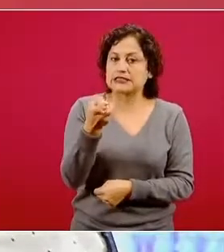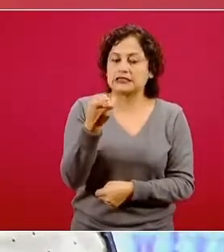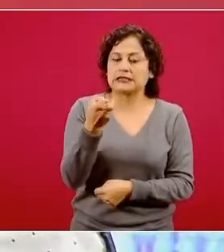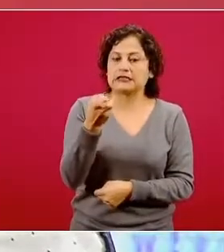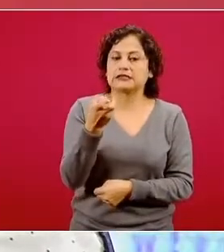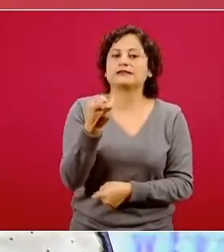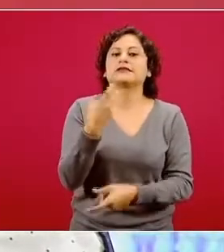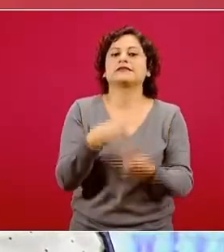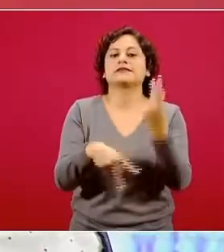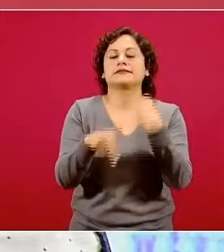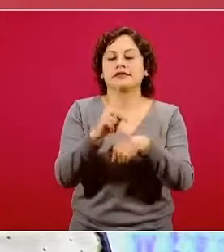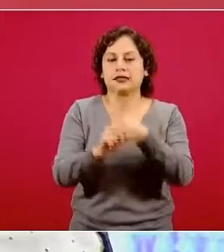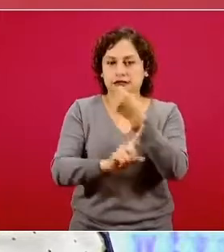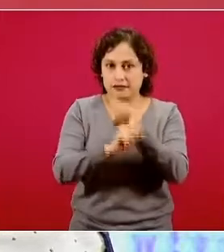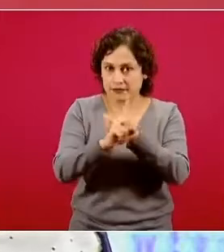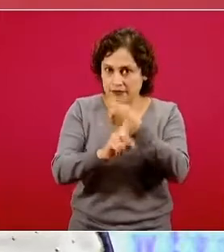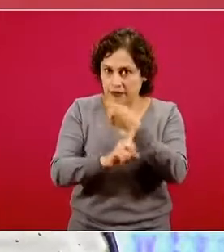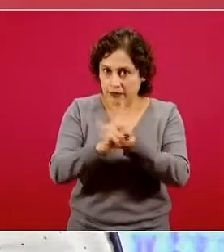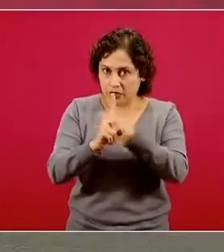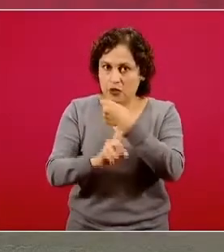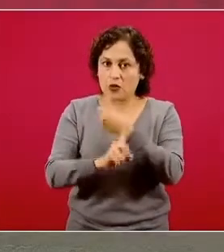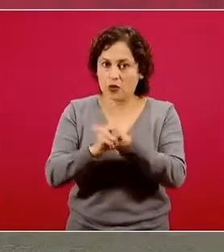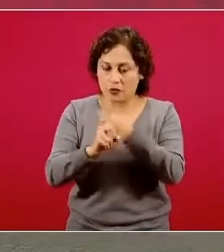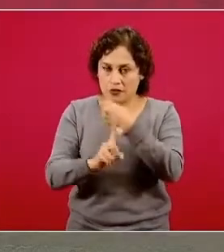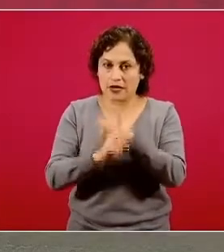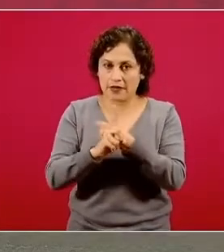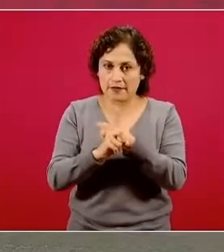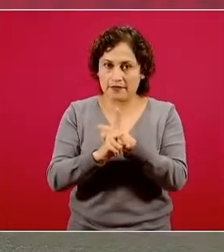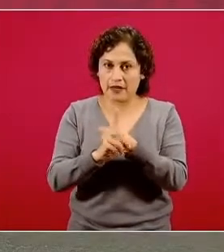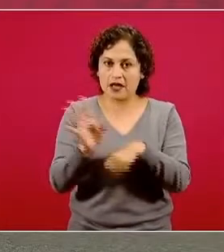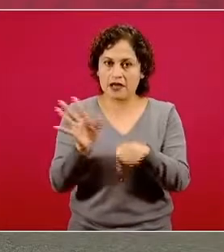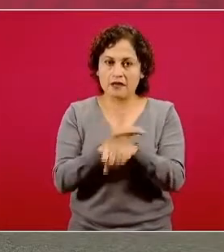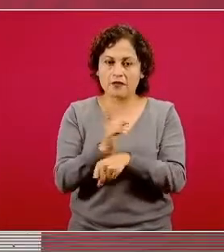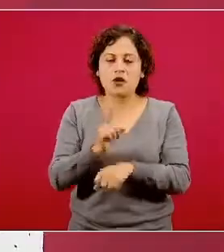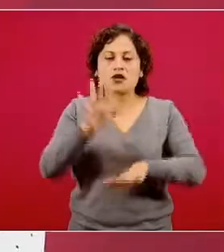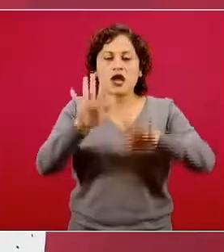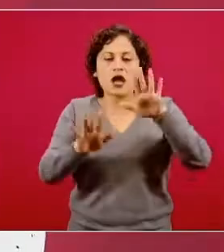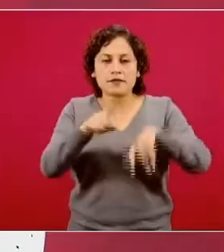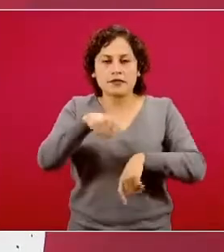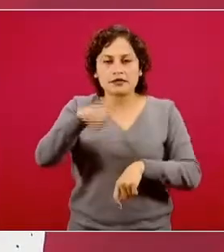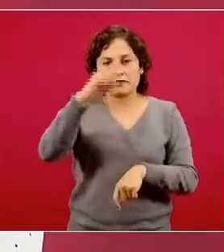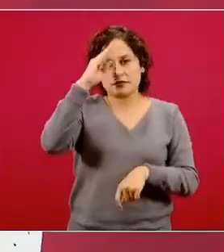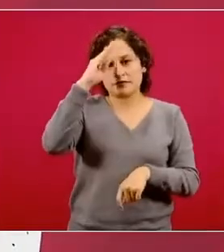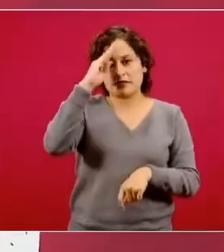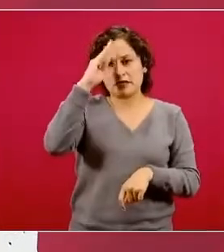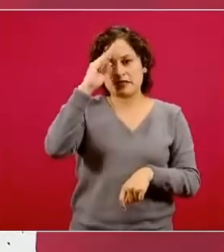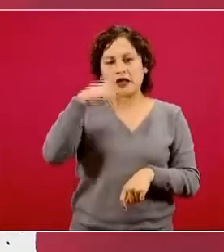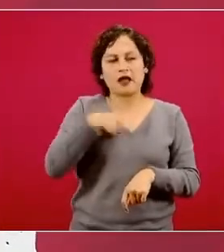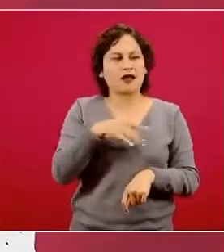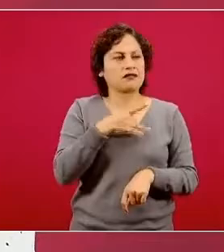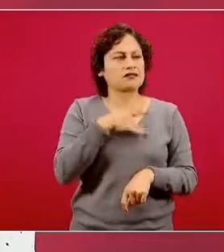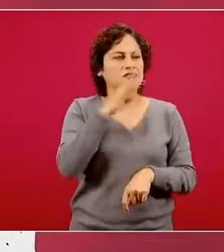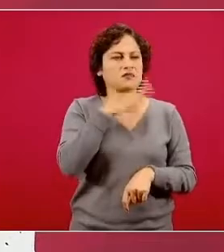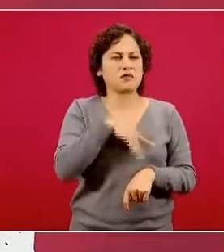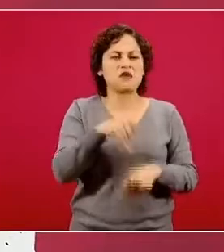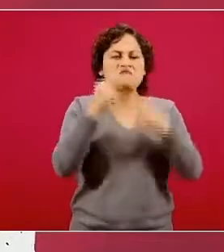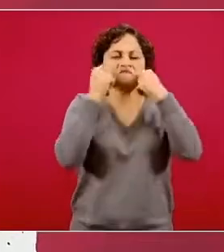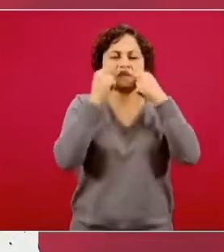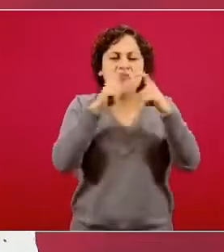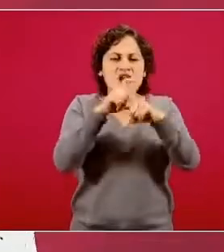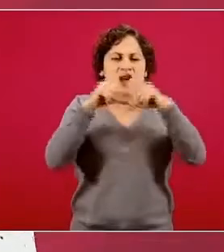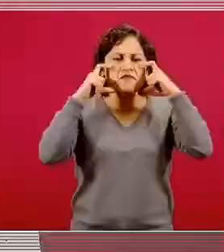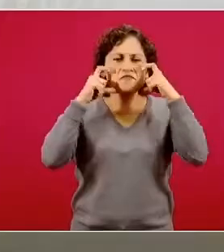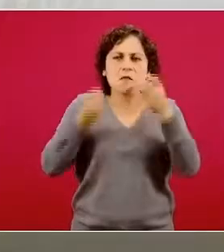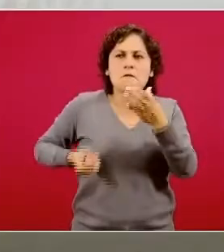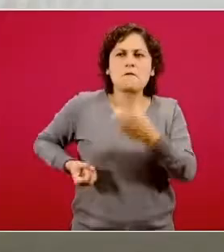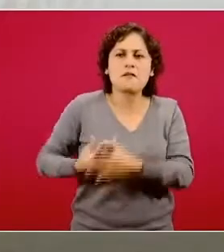algunas cuestiones de sentimiento de seguridad falso que pueden ser inclusive los propios cubrebocas. Si